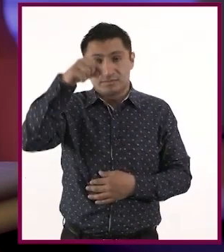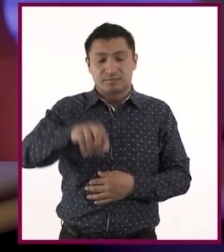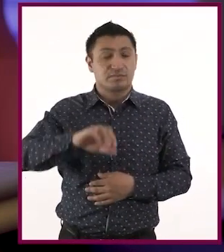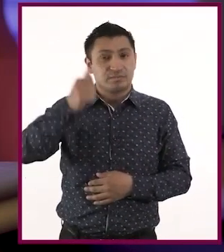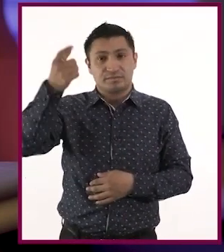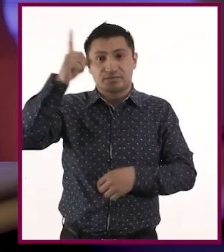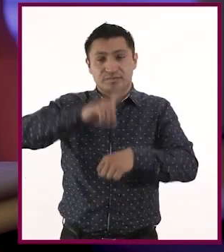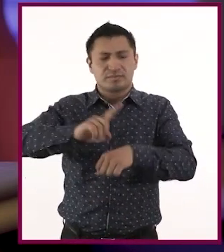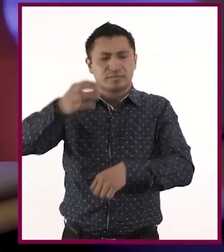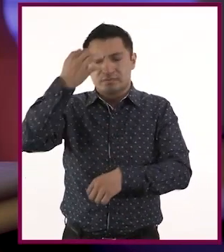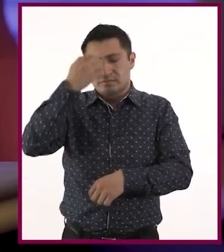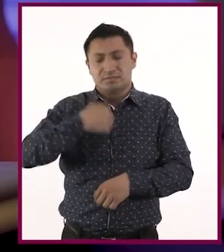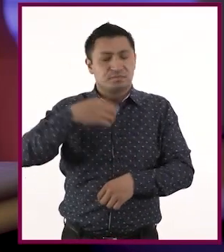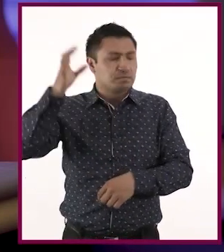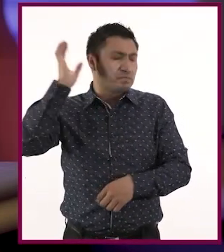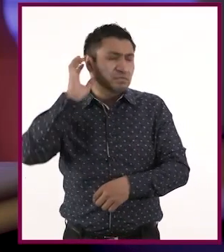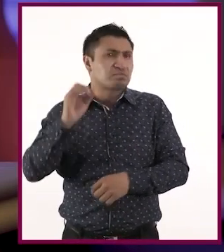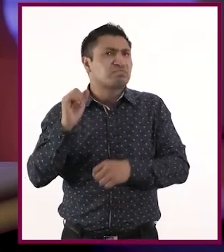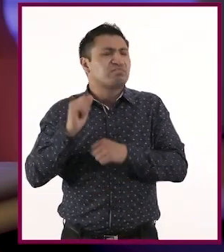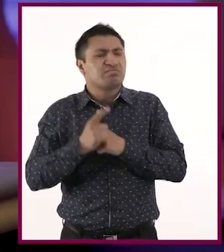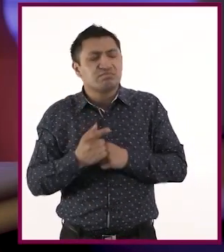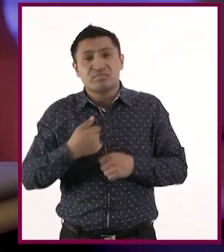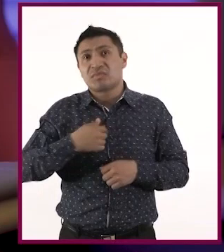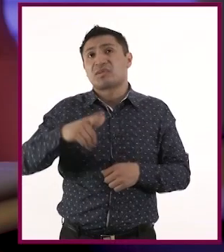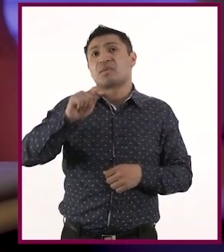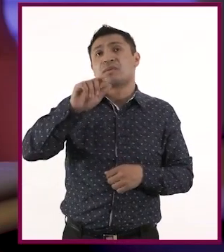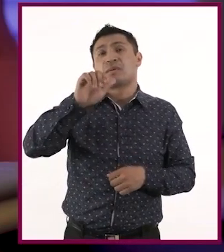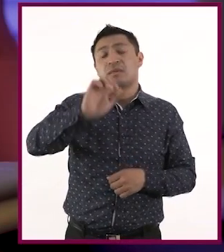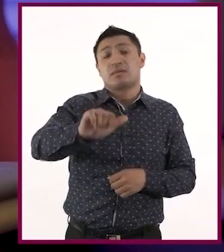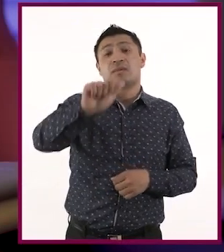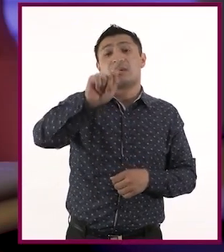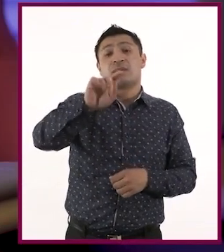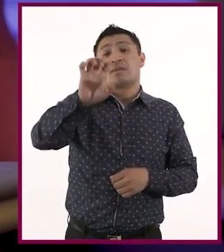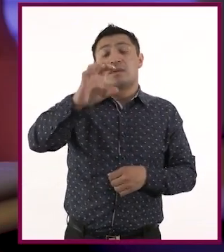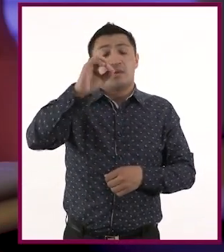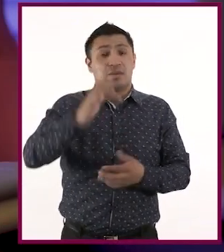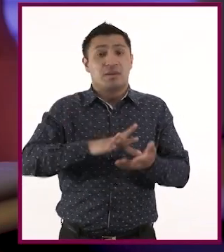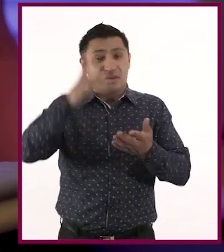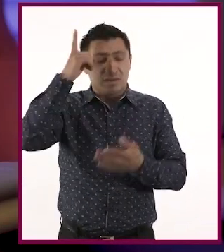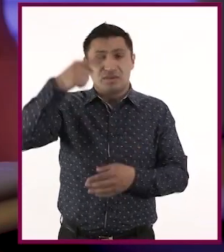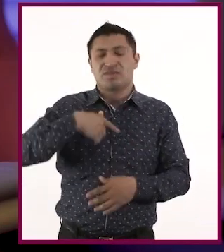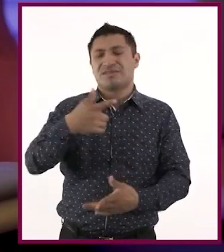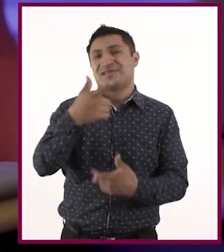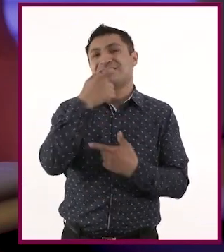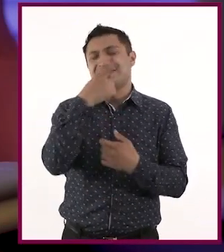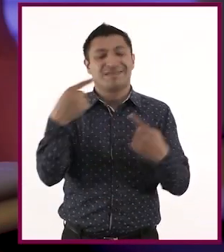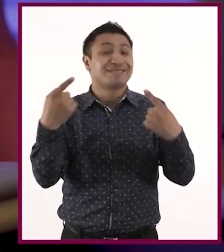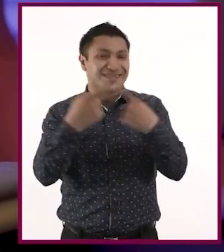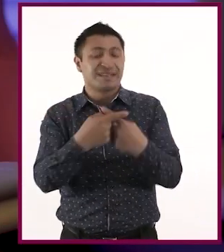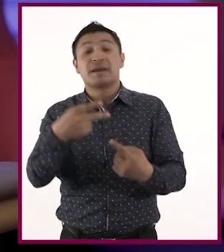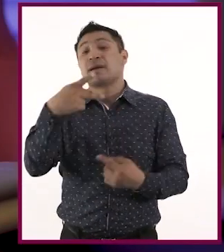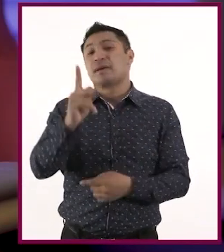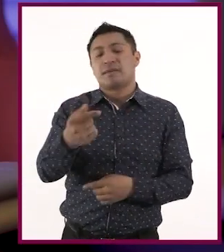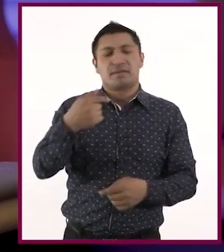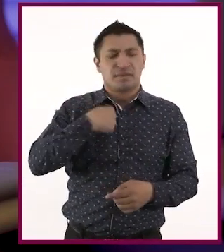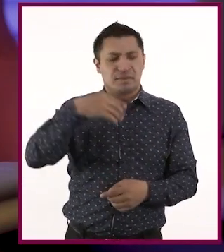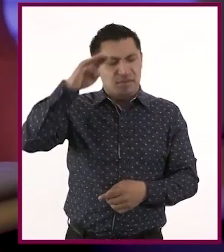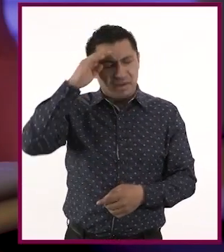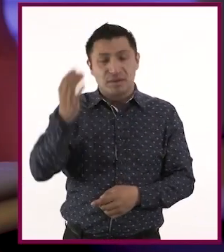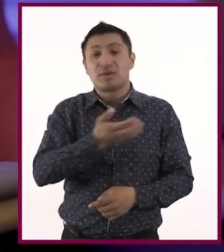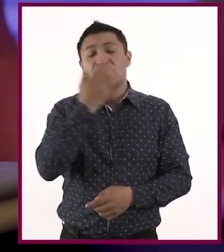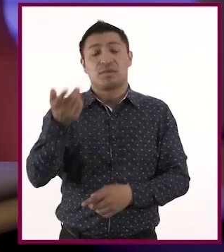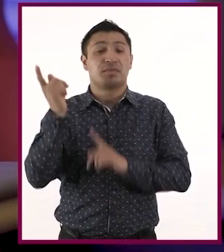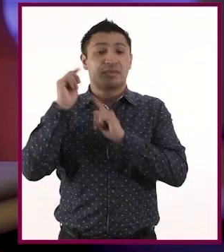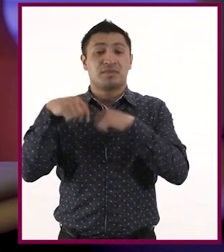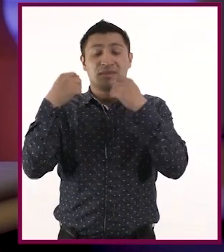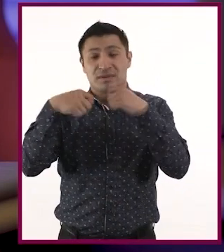escuché una frase de alguien que decía: yo soy ateo gracias a Dios, y aunque me dio mucha risa por su contradicción, me quedé pensando en las costumbres,